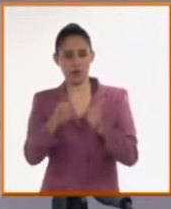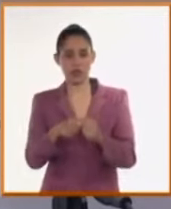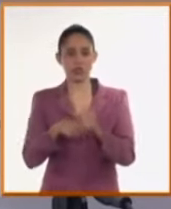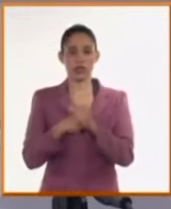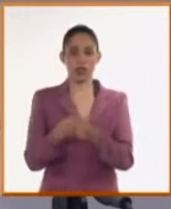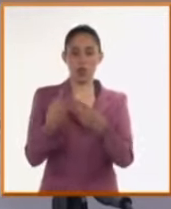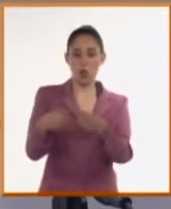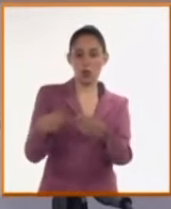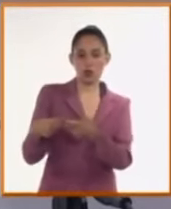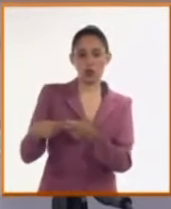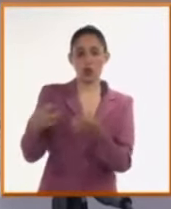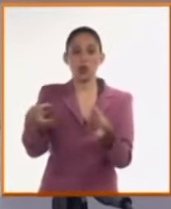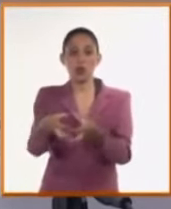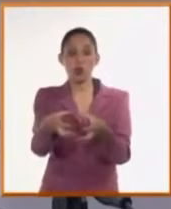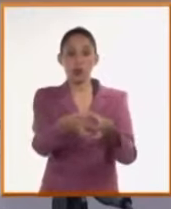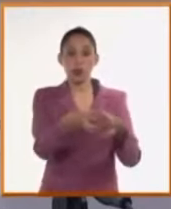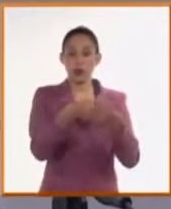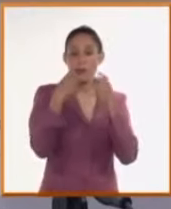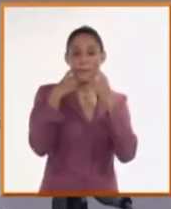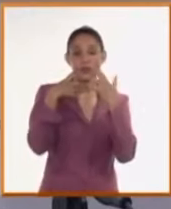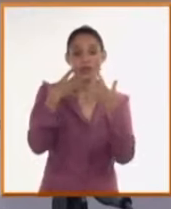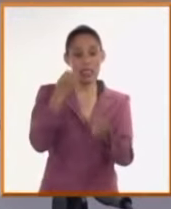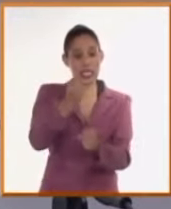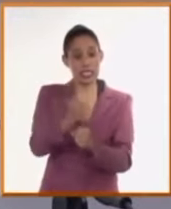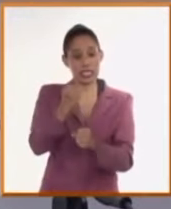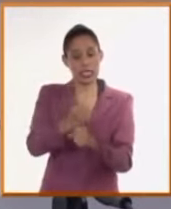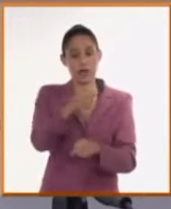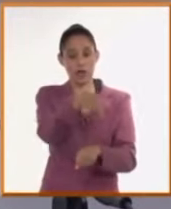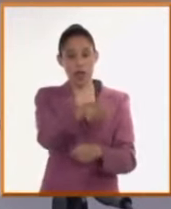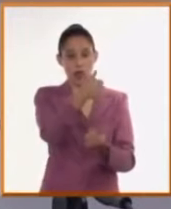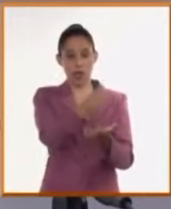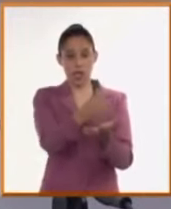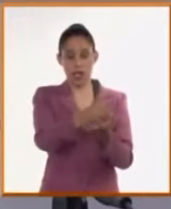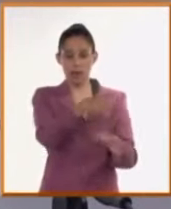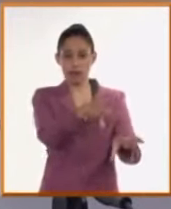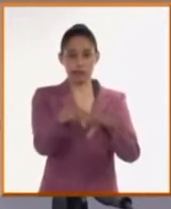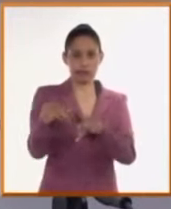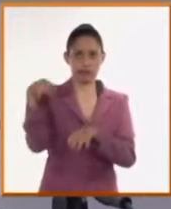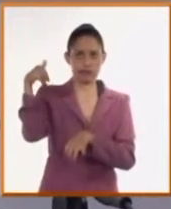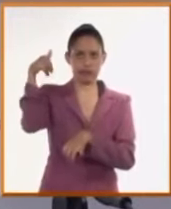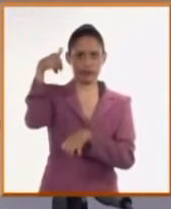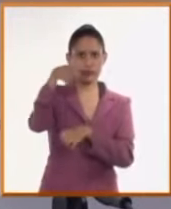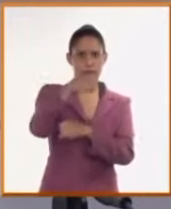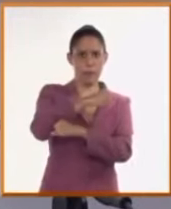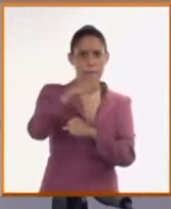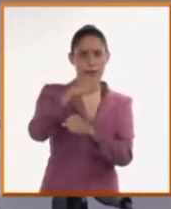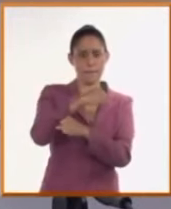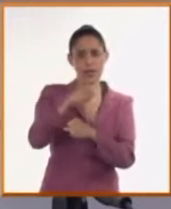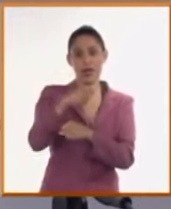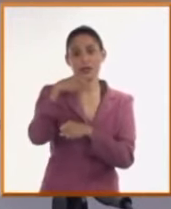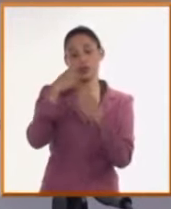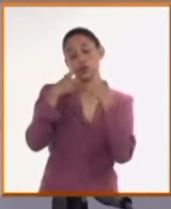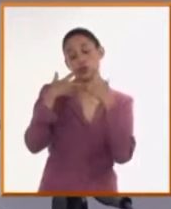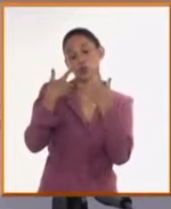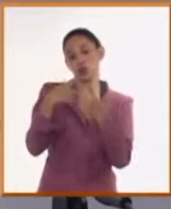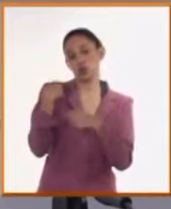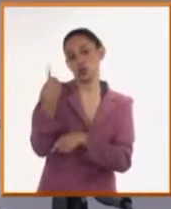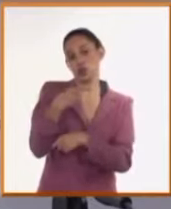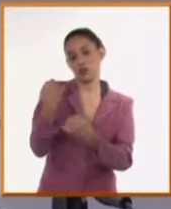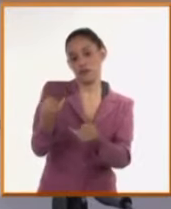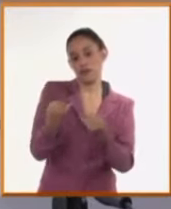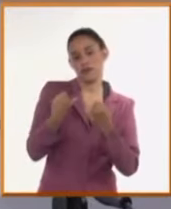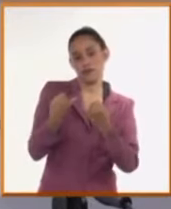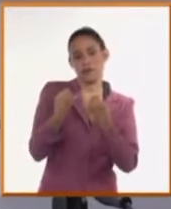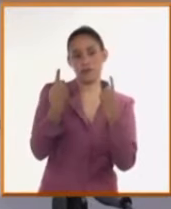estado operando en esa zona y realizando ataques aéreos y necesitamos eh mayores datos para poder